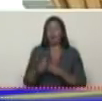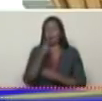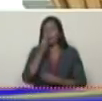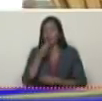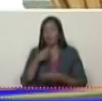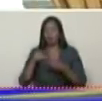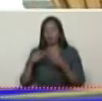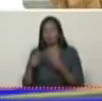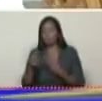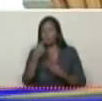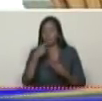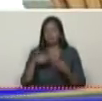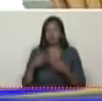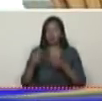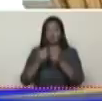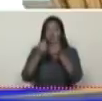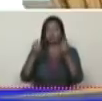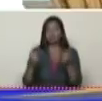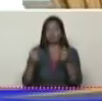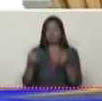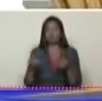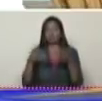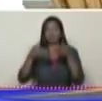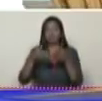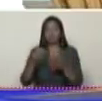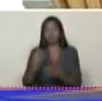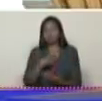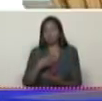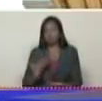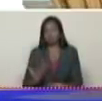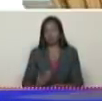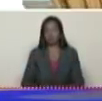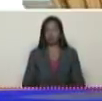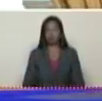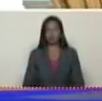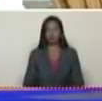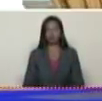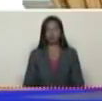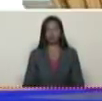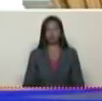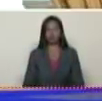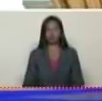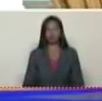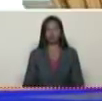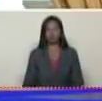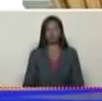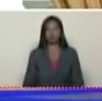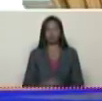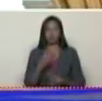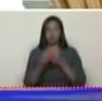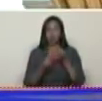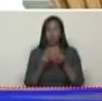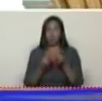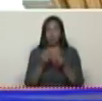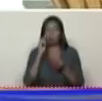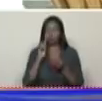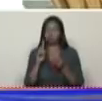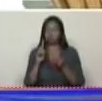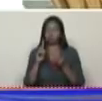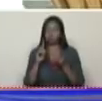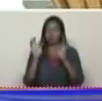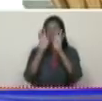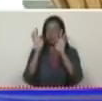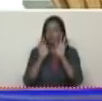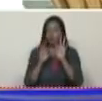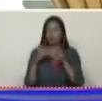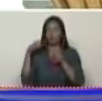alimentos e insumos han parado en los puertos? cómo se da el mecanismo de